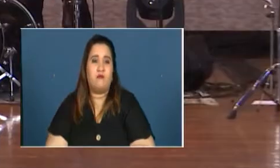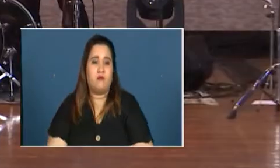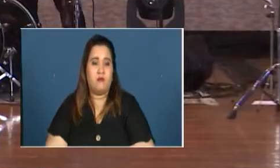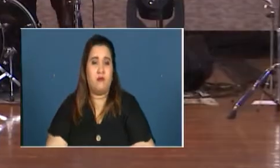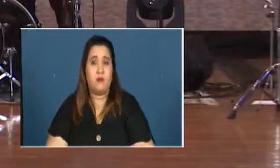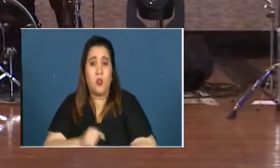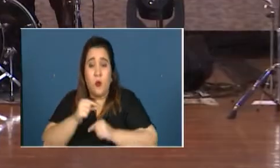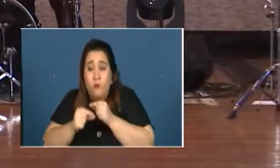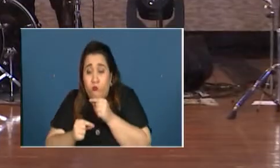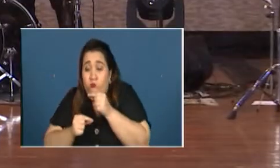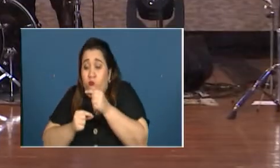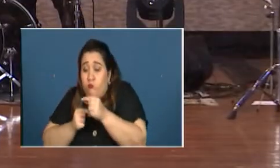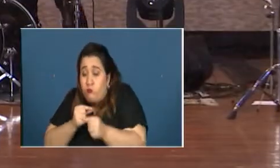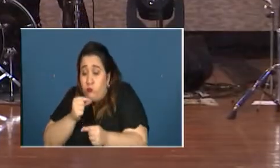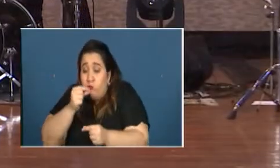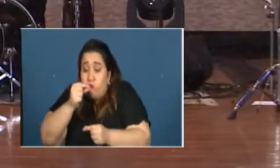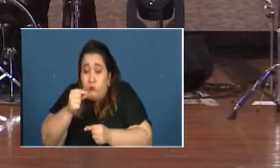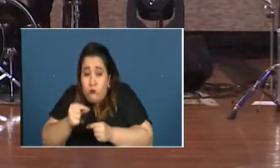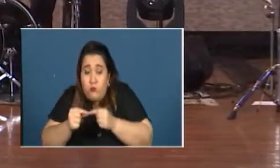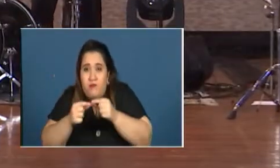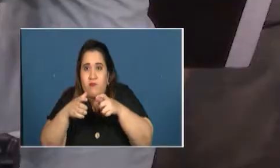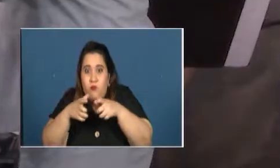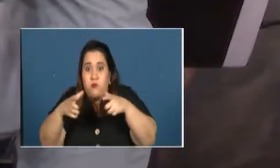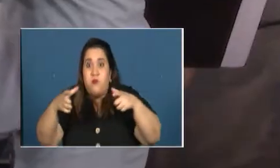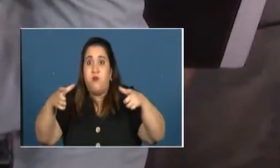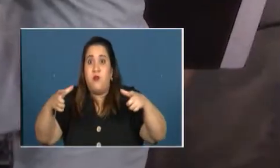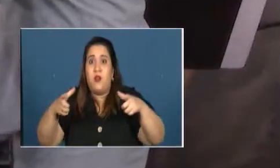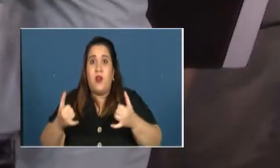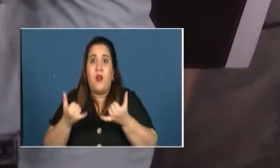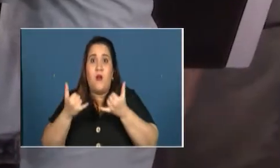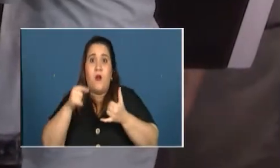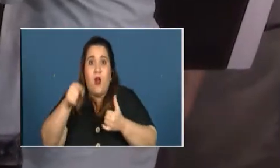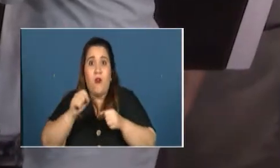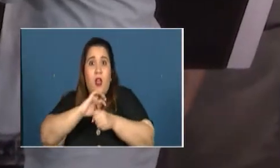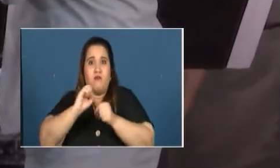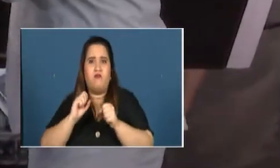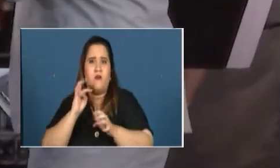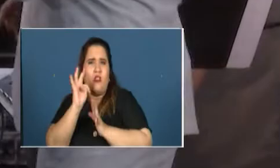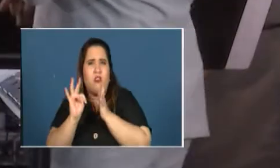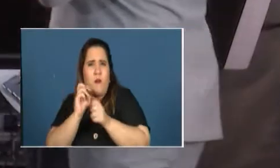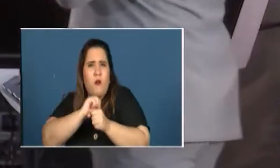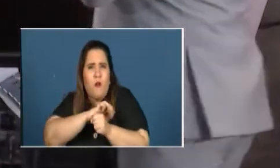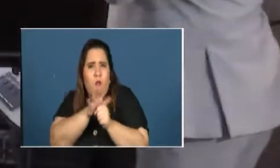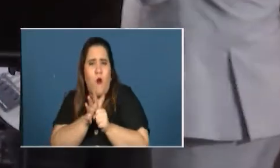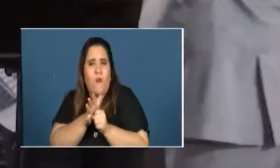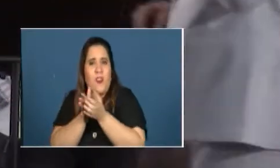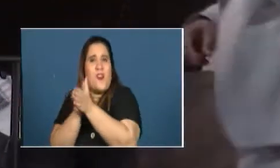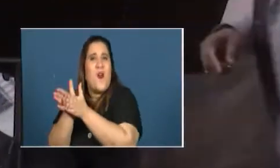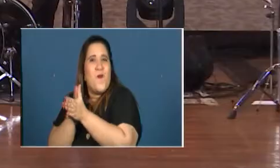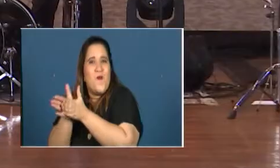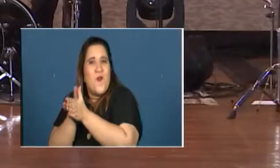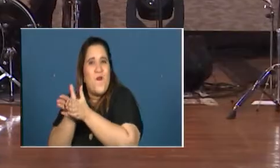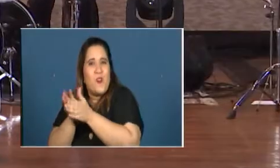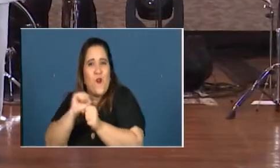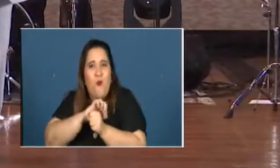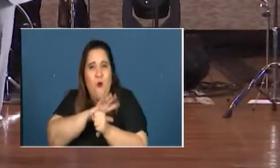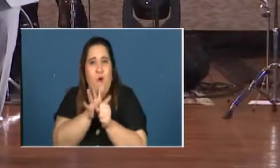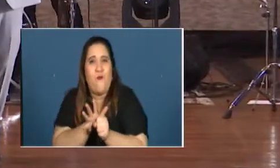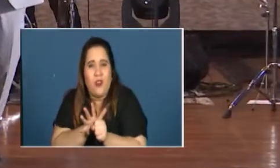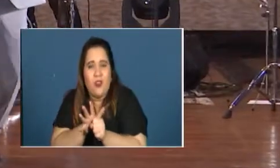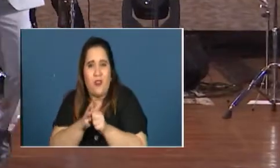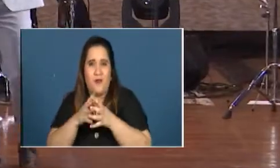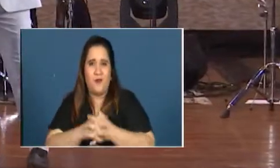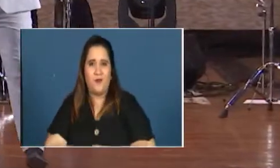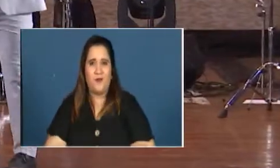ha evolucionado enormemente, y más en esta pandemia. Aprovechó. Aprovechó en esta pandemia.